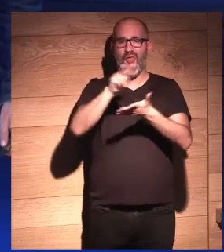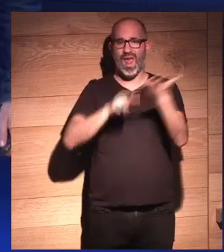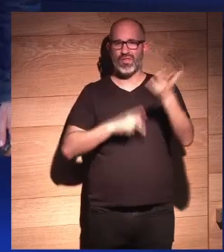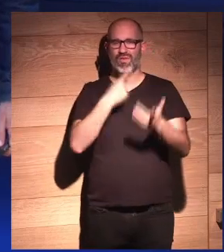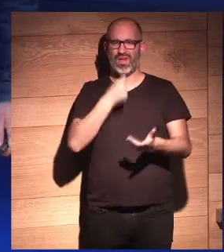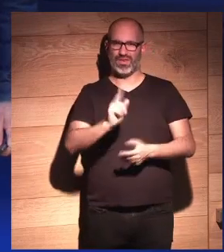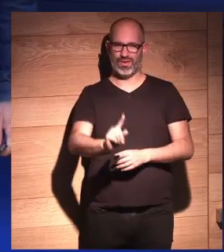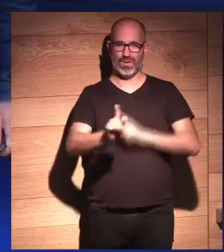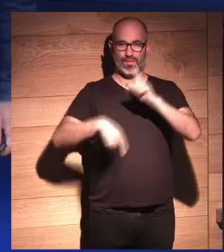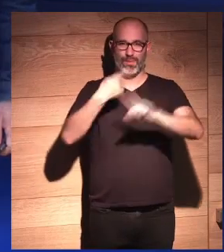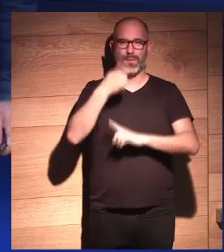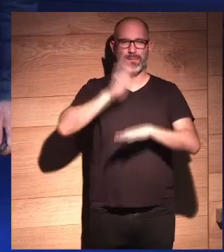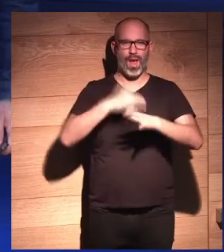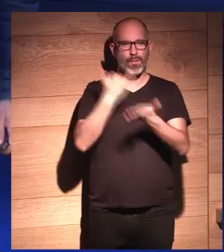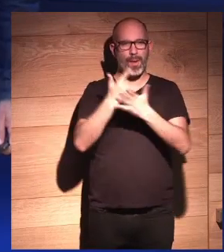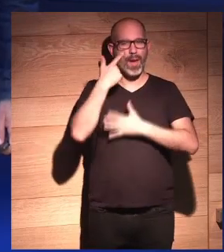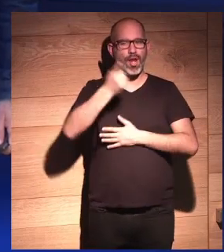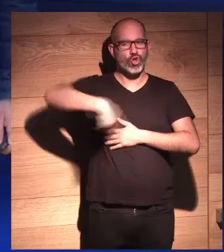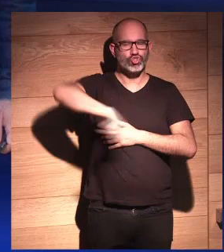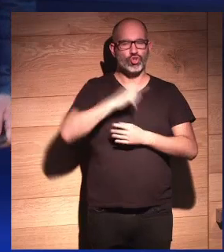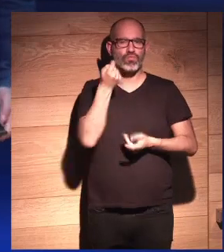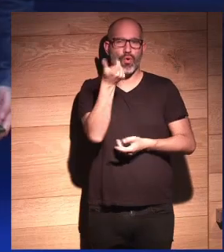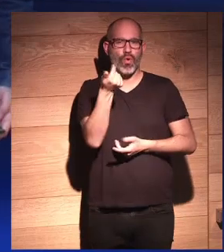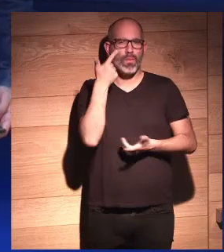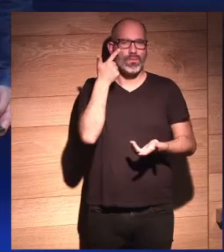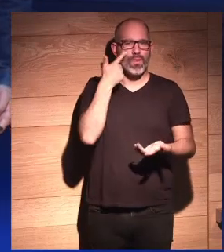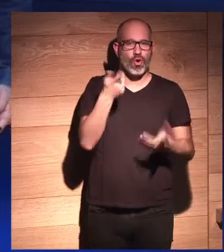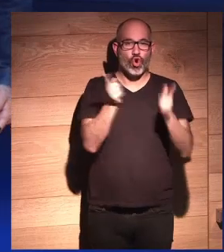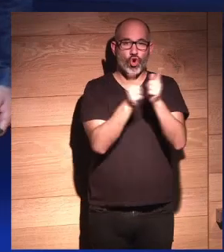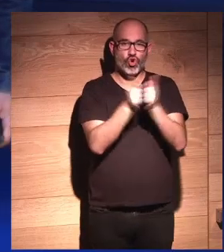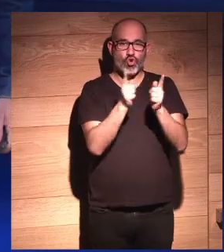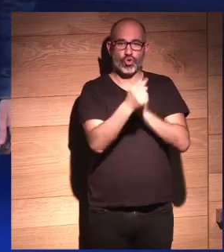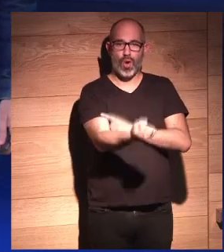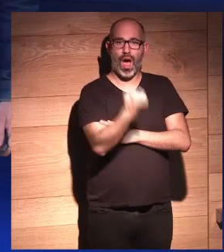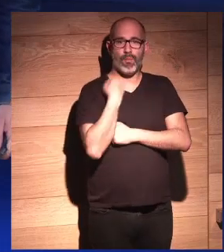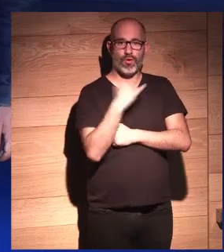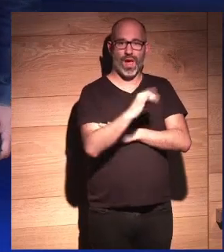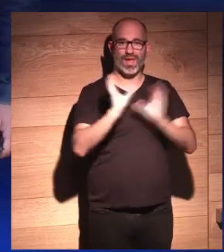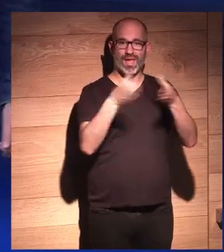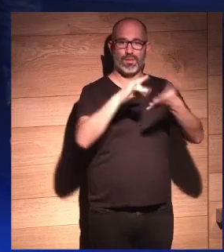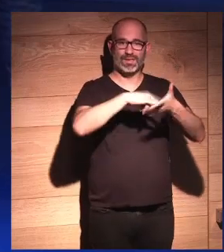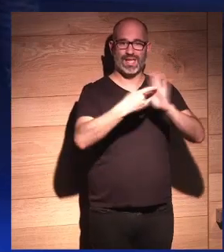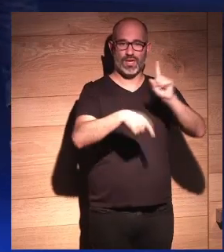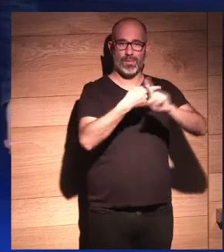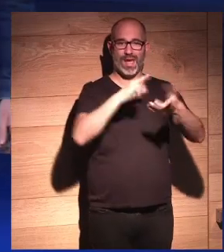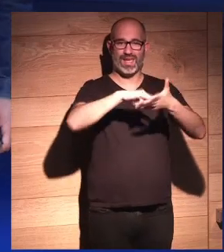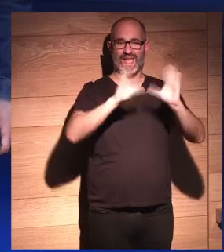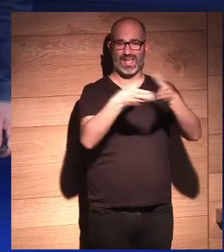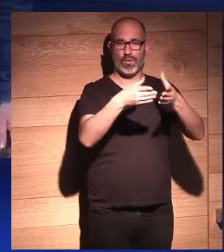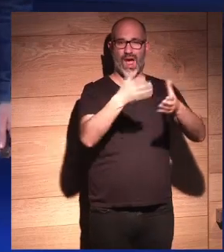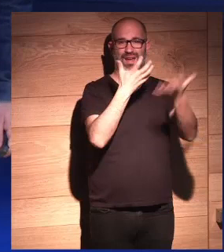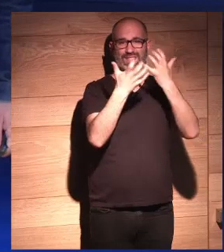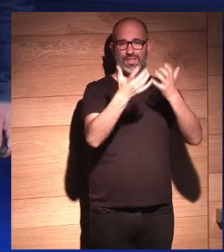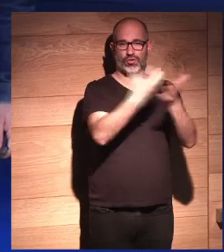también un poco pues para probar, ¿no? Para probar nosotros. Con el corto hemos contado con el apoyo de un equipo técnico y un equipo artístico que